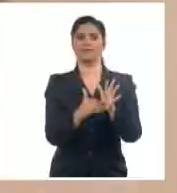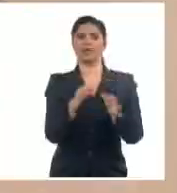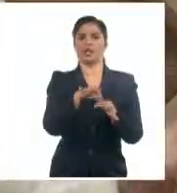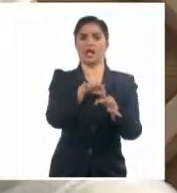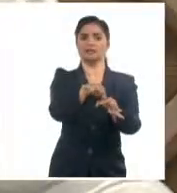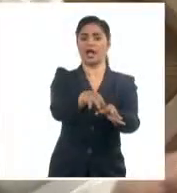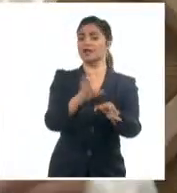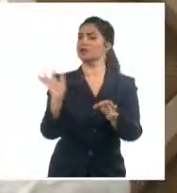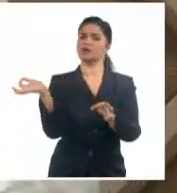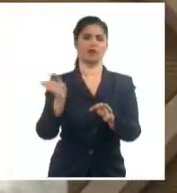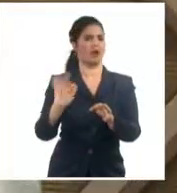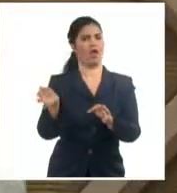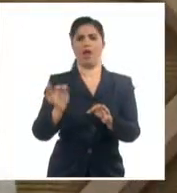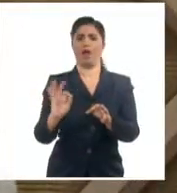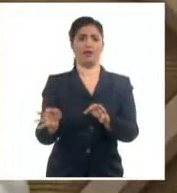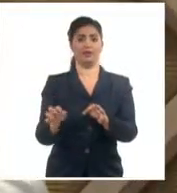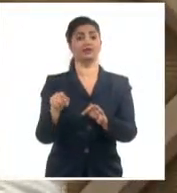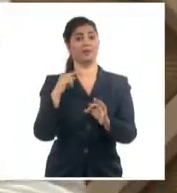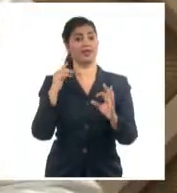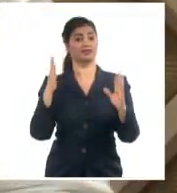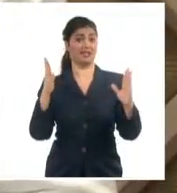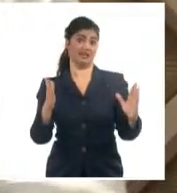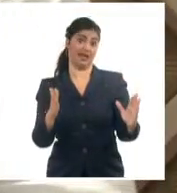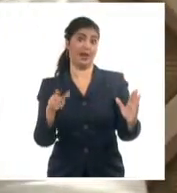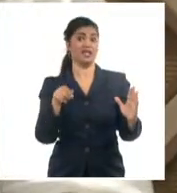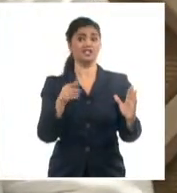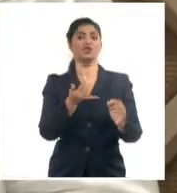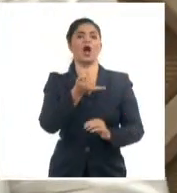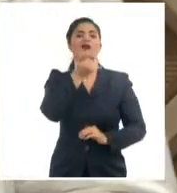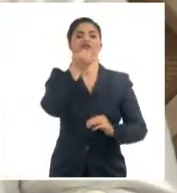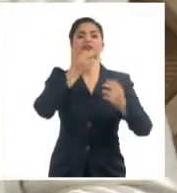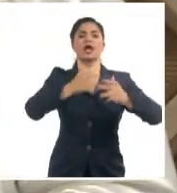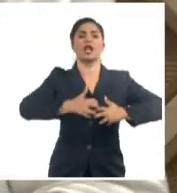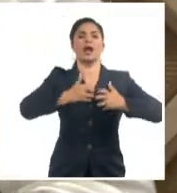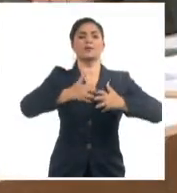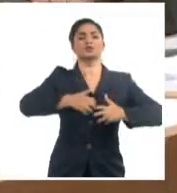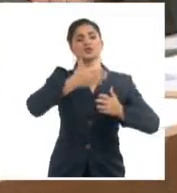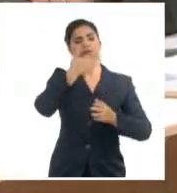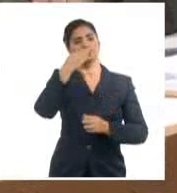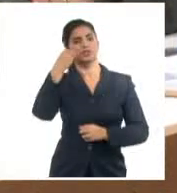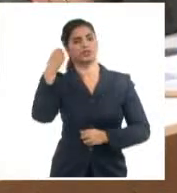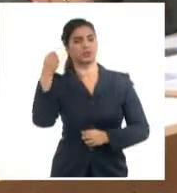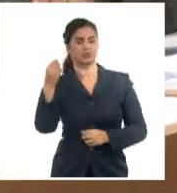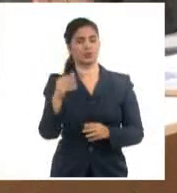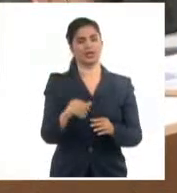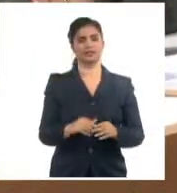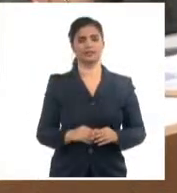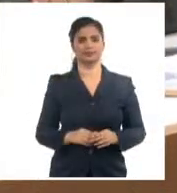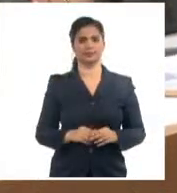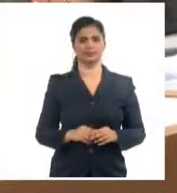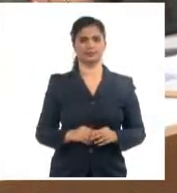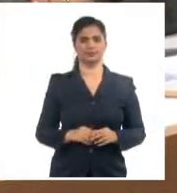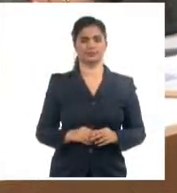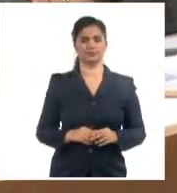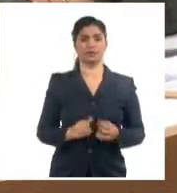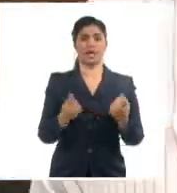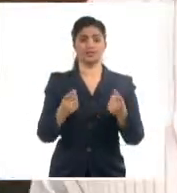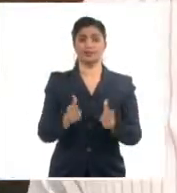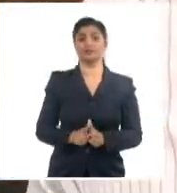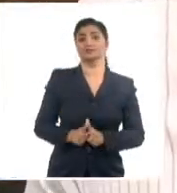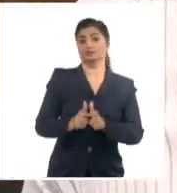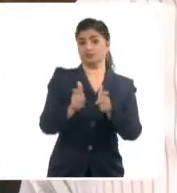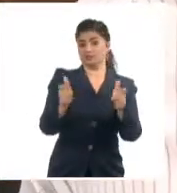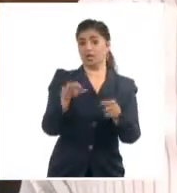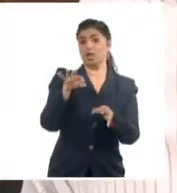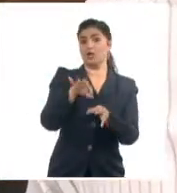toneladas menos a moler para la zafra 2025 y compromete la semilla para la siembra de la zafra de 2026. Una de las cosas